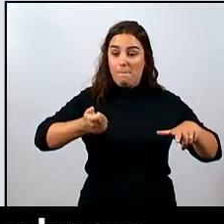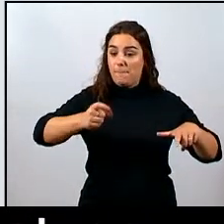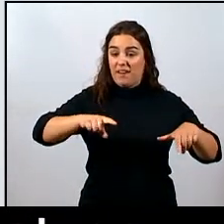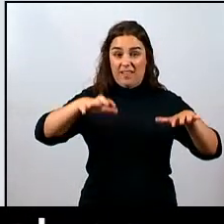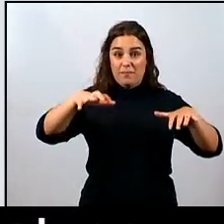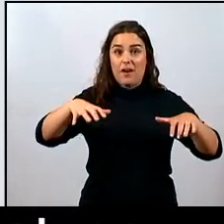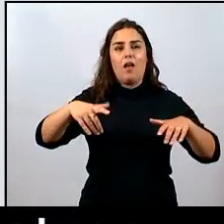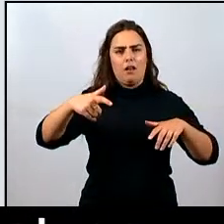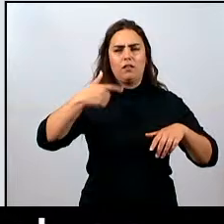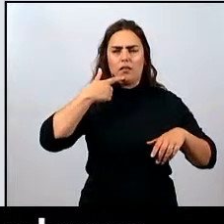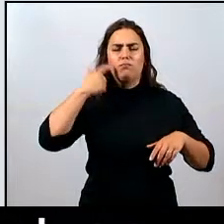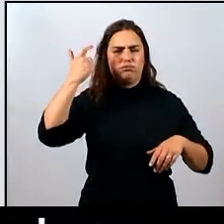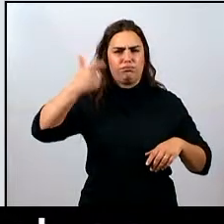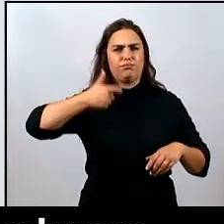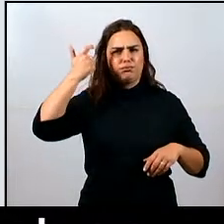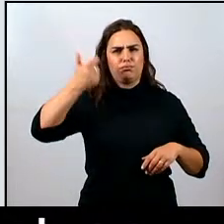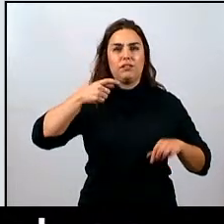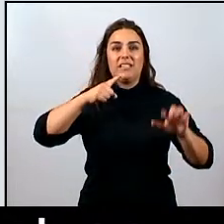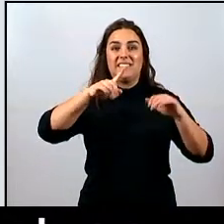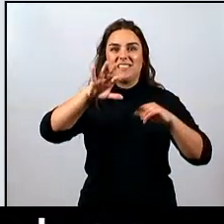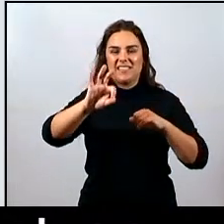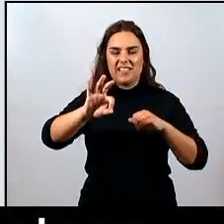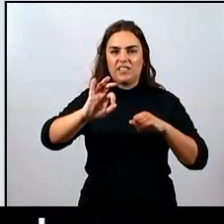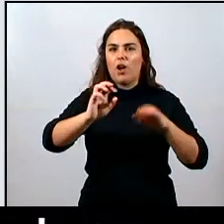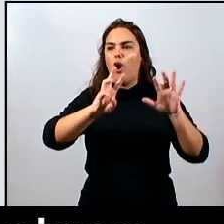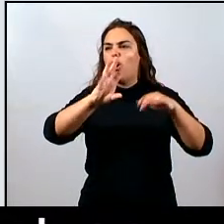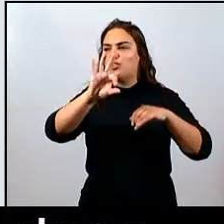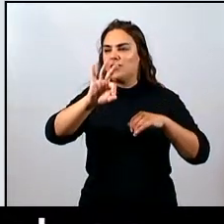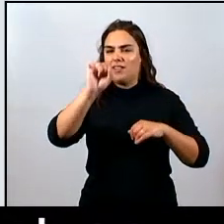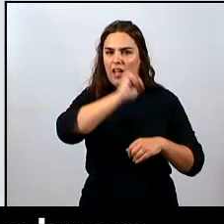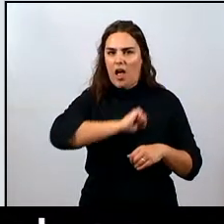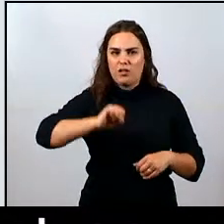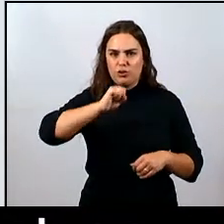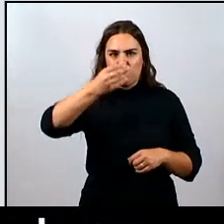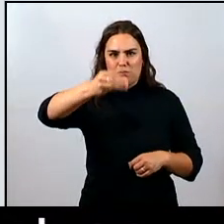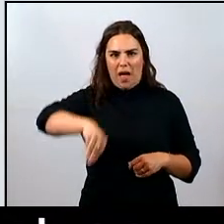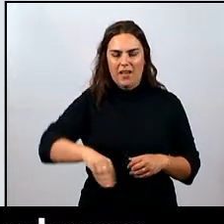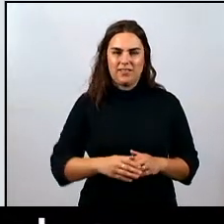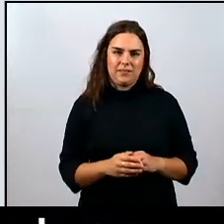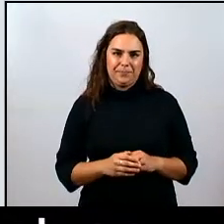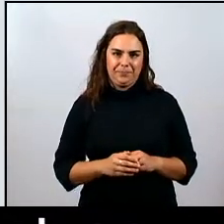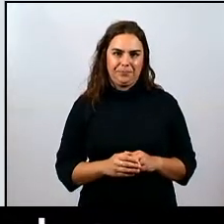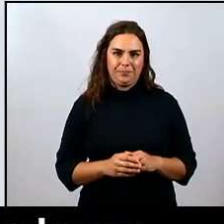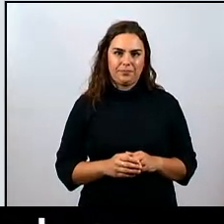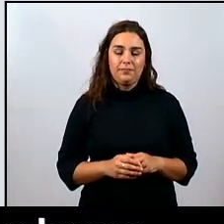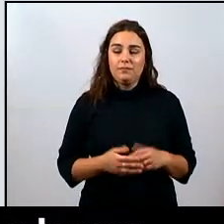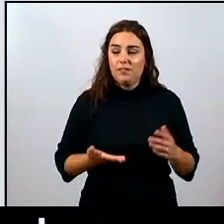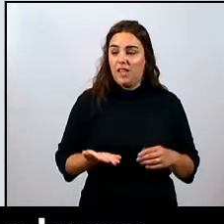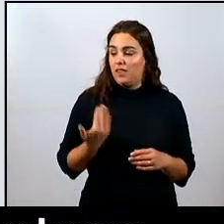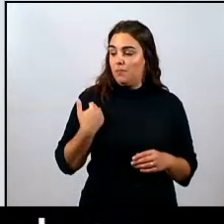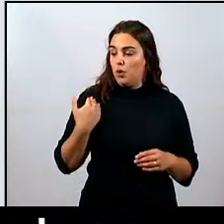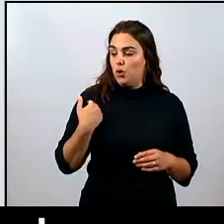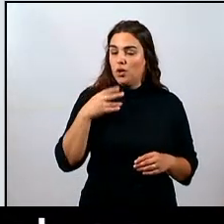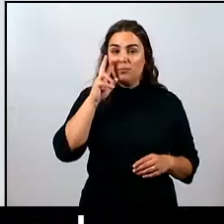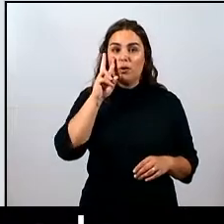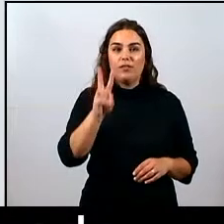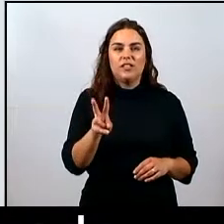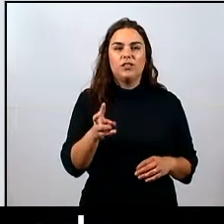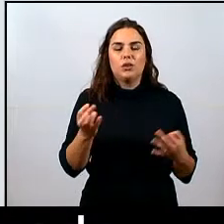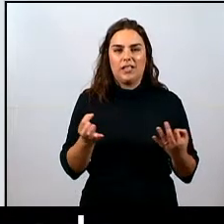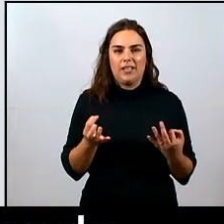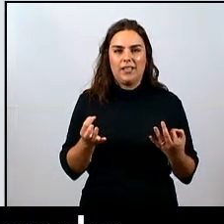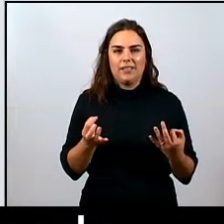Almaraz entre 60 e incluso 80 años, y cuando recientemente hemos visto cómo